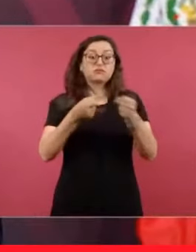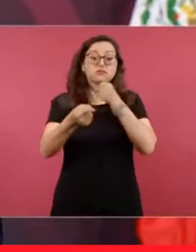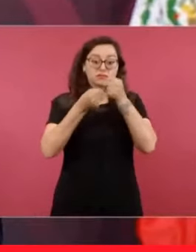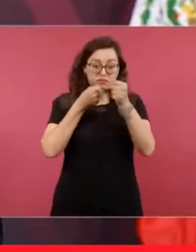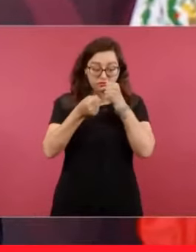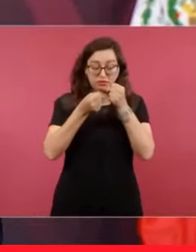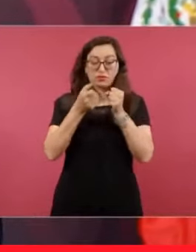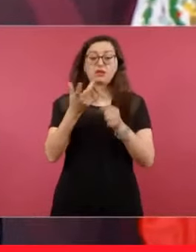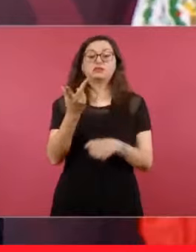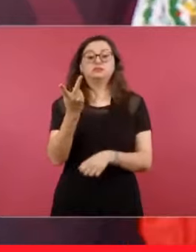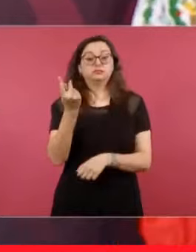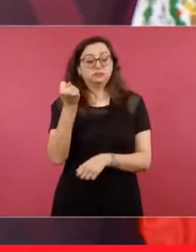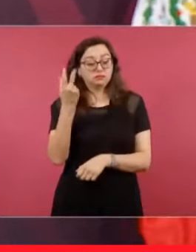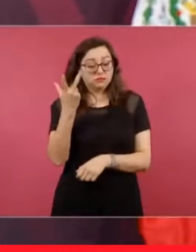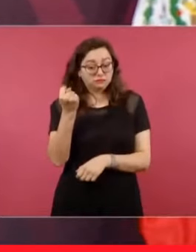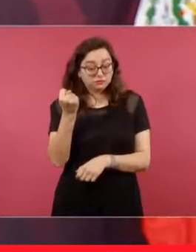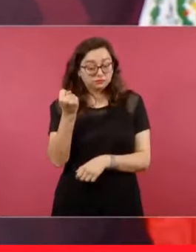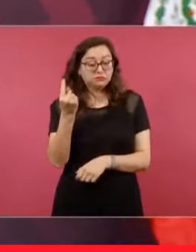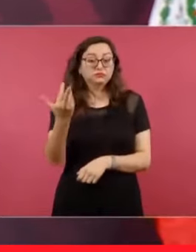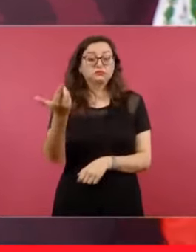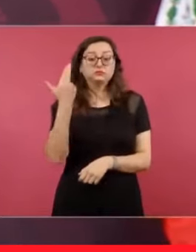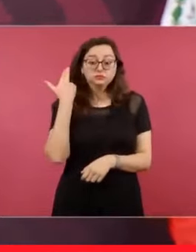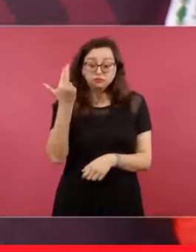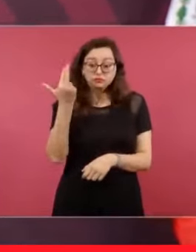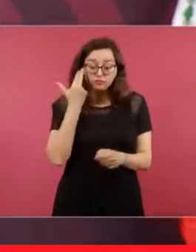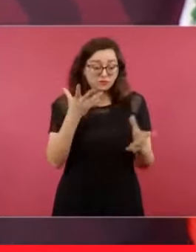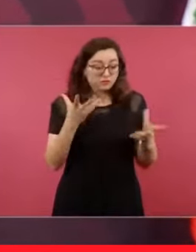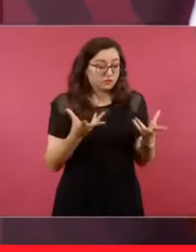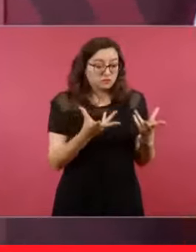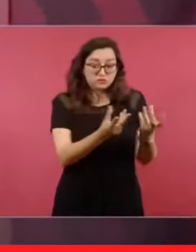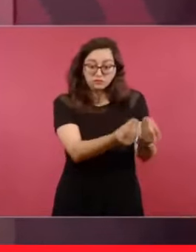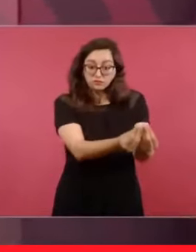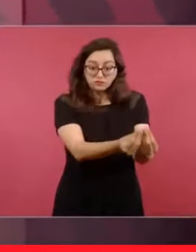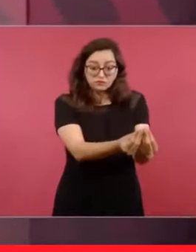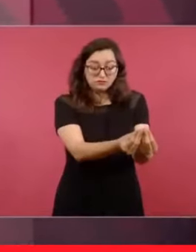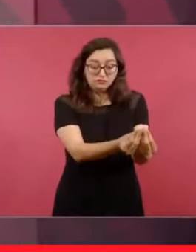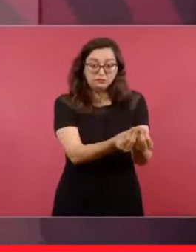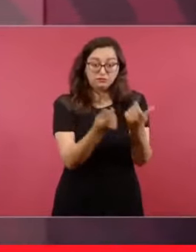conservador y están de por medio intereses